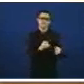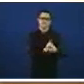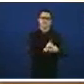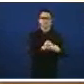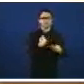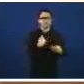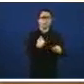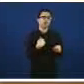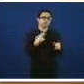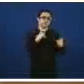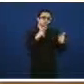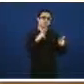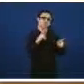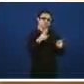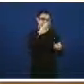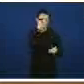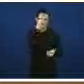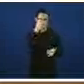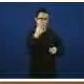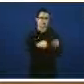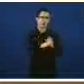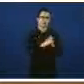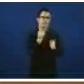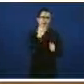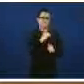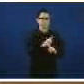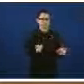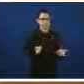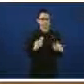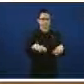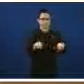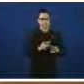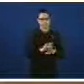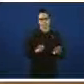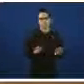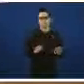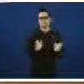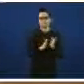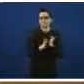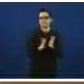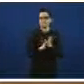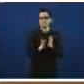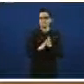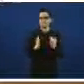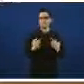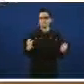sigan Abusando Señoría Espero que non sigan Abusando Señoría Mire